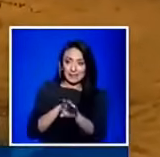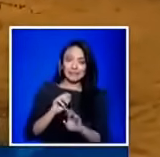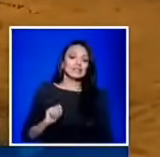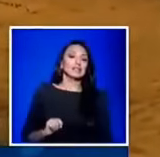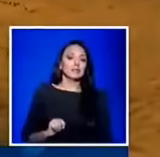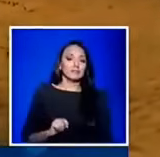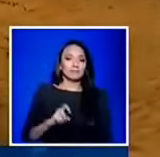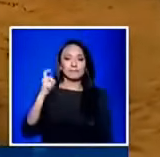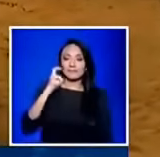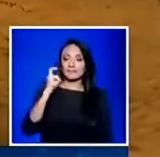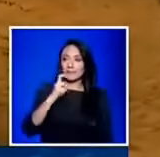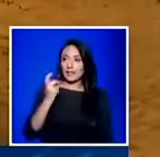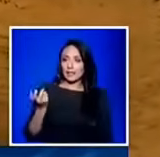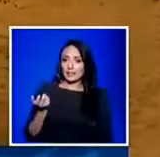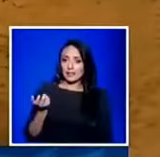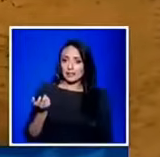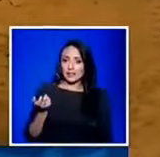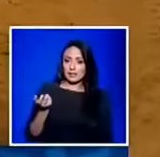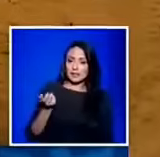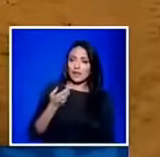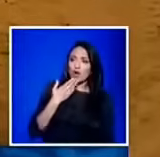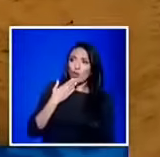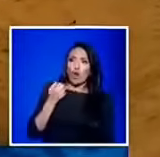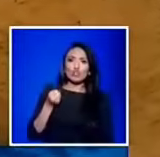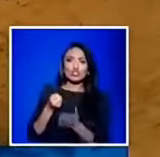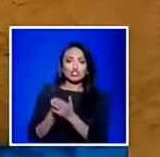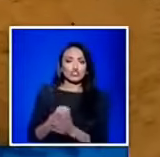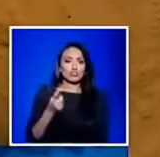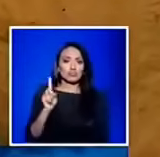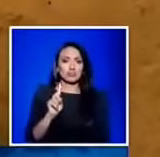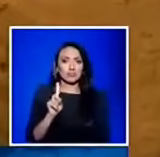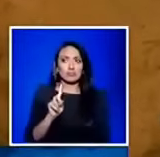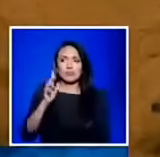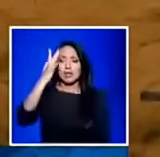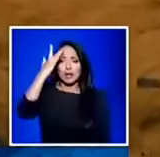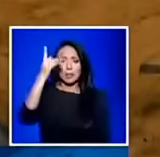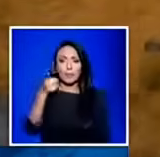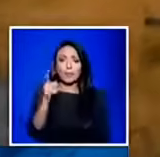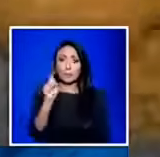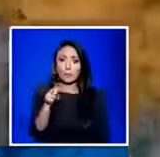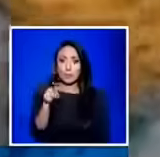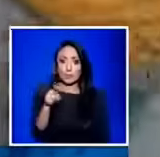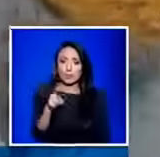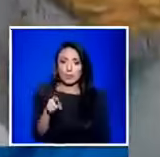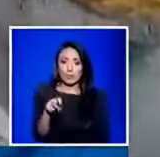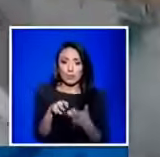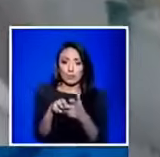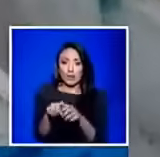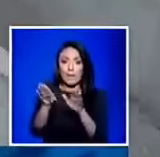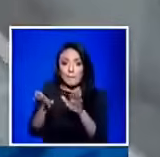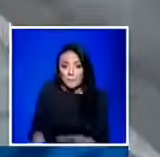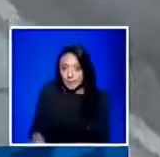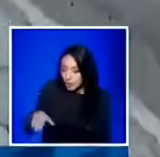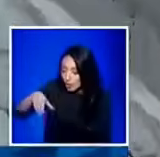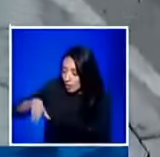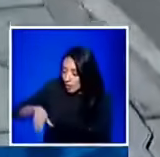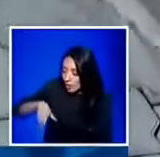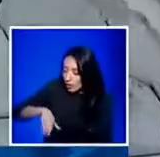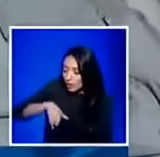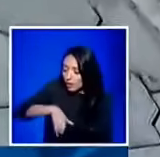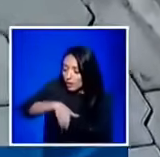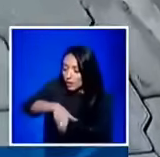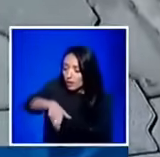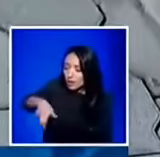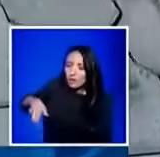por seguridad, para evitar impactarse o rozarse con esta piedra. Ahí ven en el piso que se han colocado